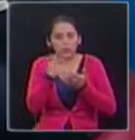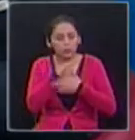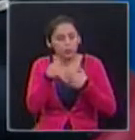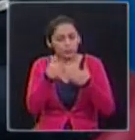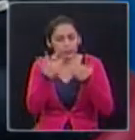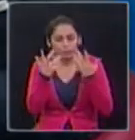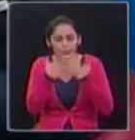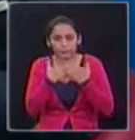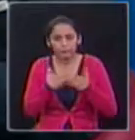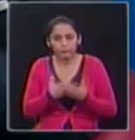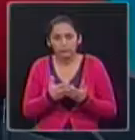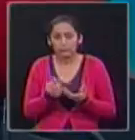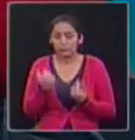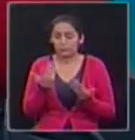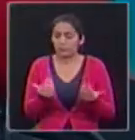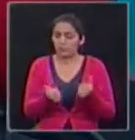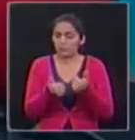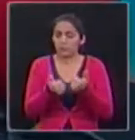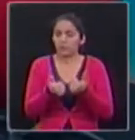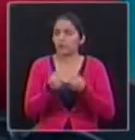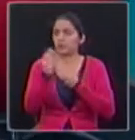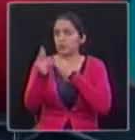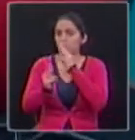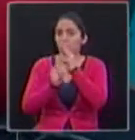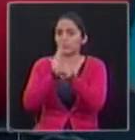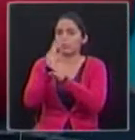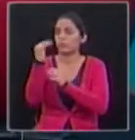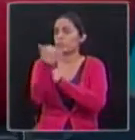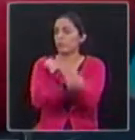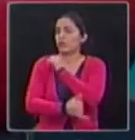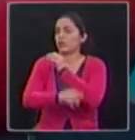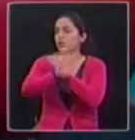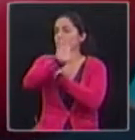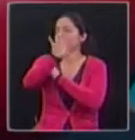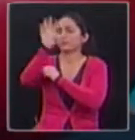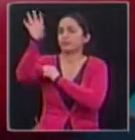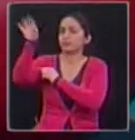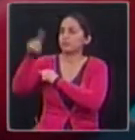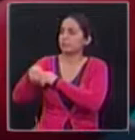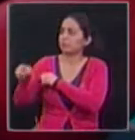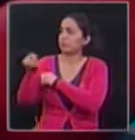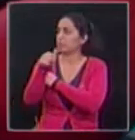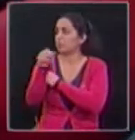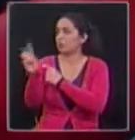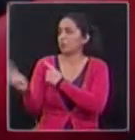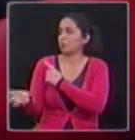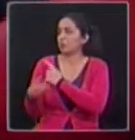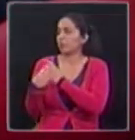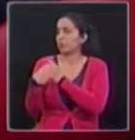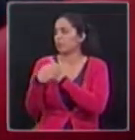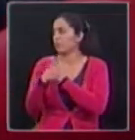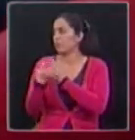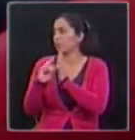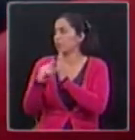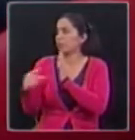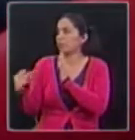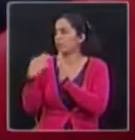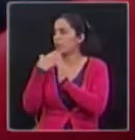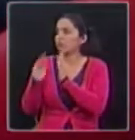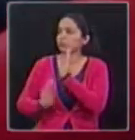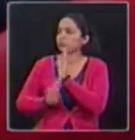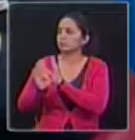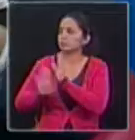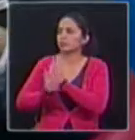quedar rezagados en esa medida. Por eso es que los gobiernos deben estar constantemente combatiendo el analfabetismo digital, obviamente